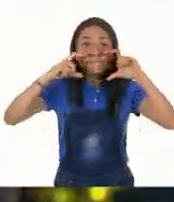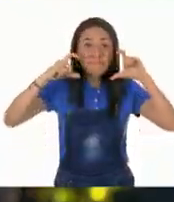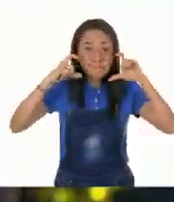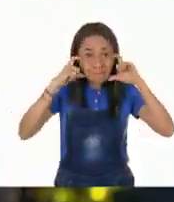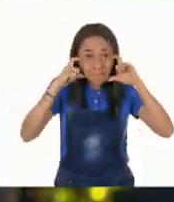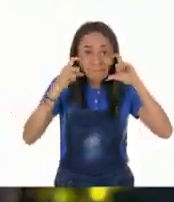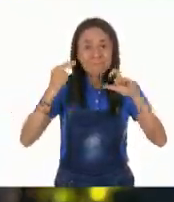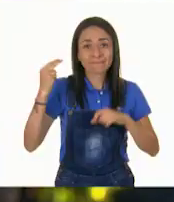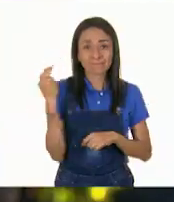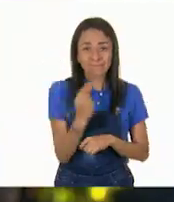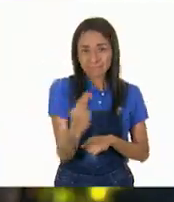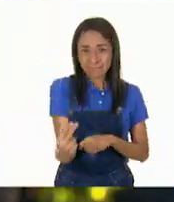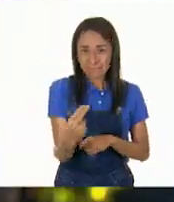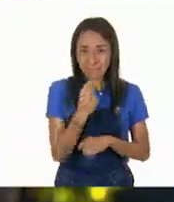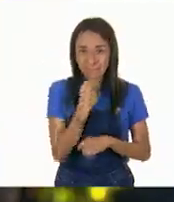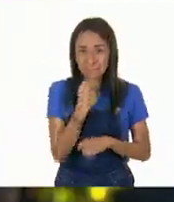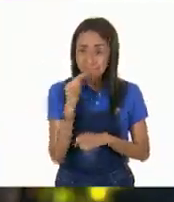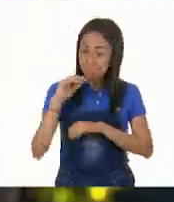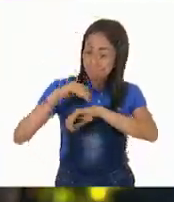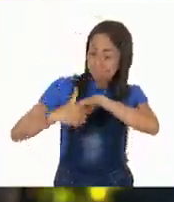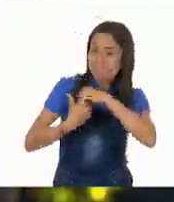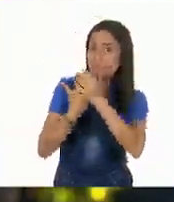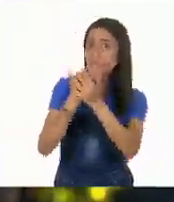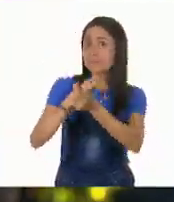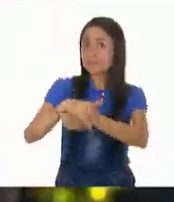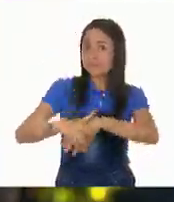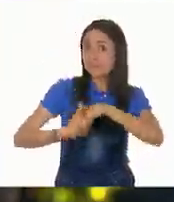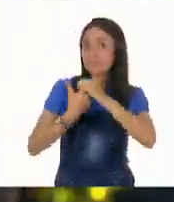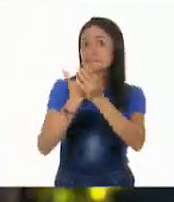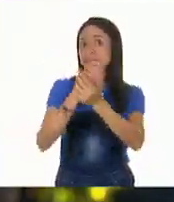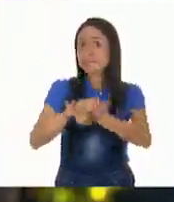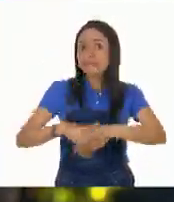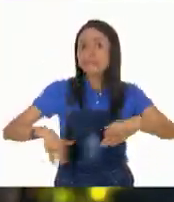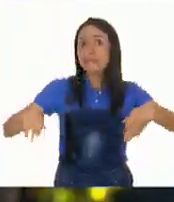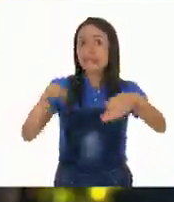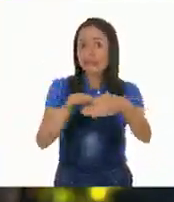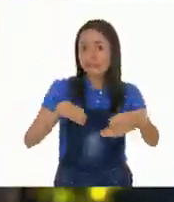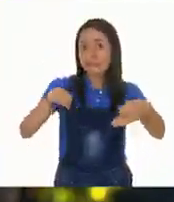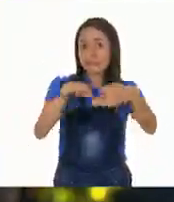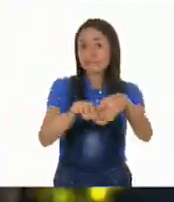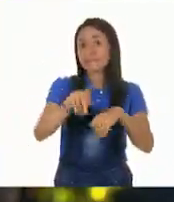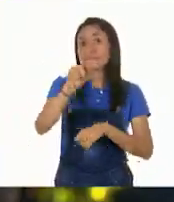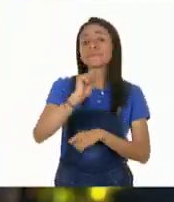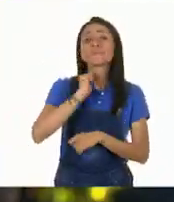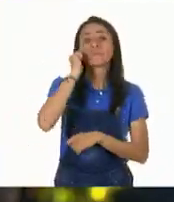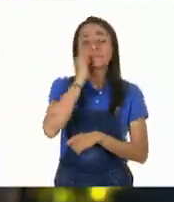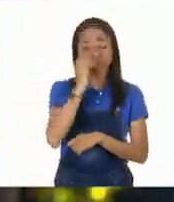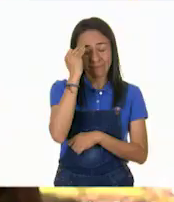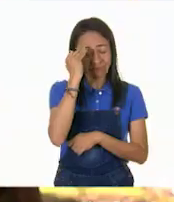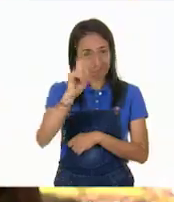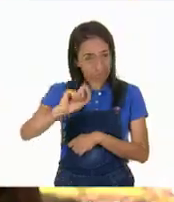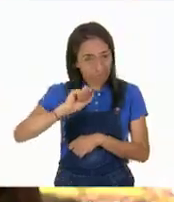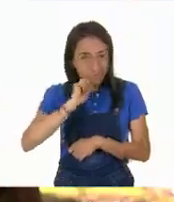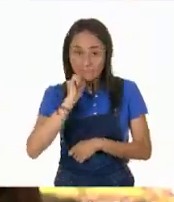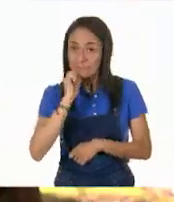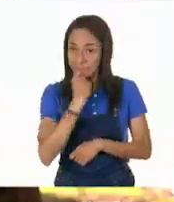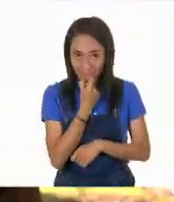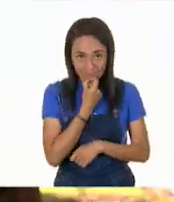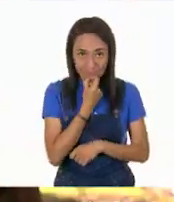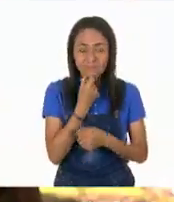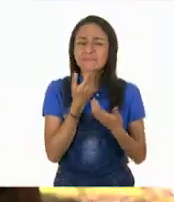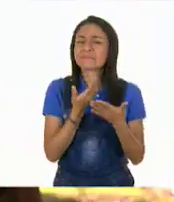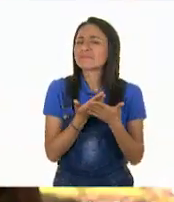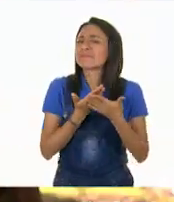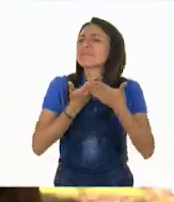lava tus manos frecuentemente con agua y con jabón por lo menos durante 20 segundos ahora es